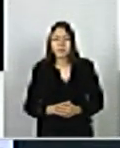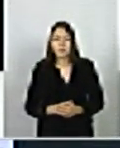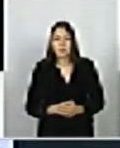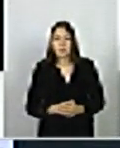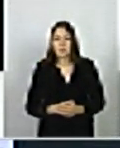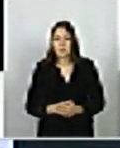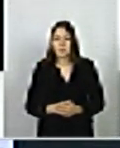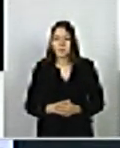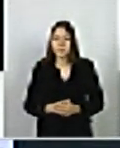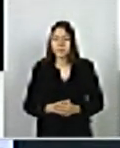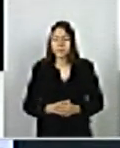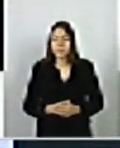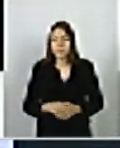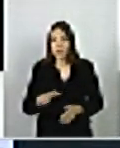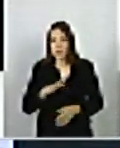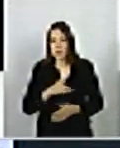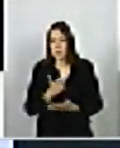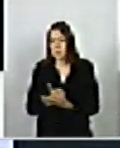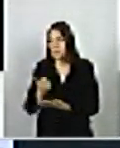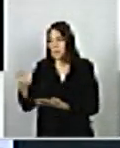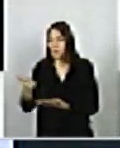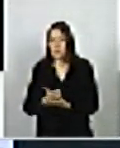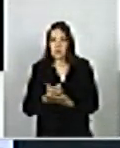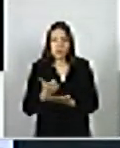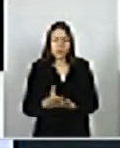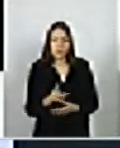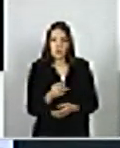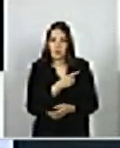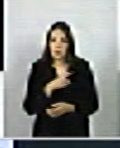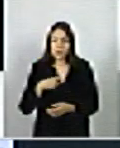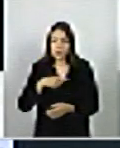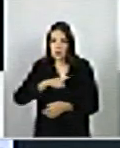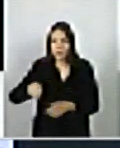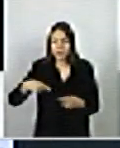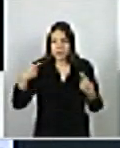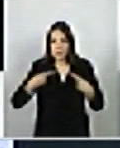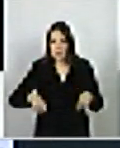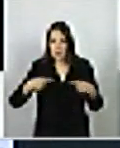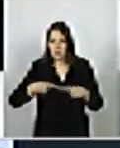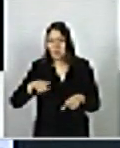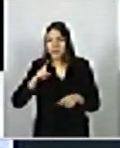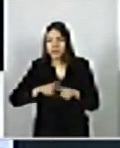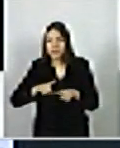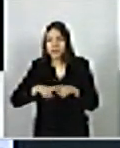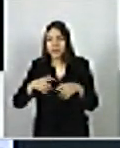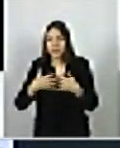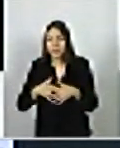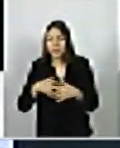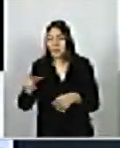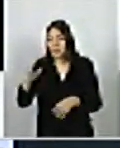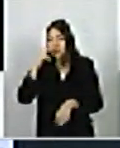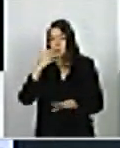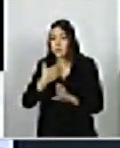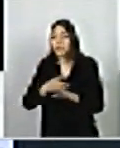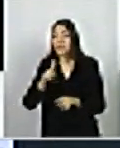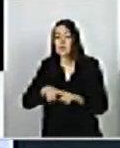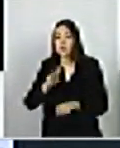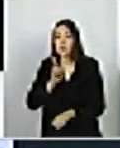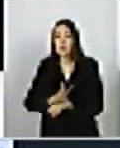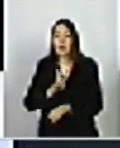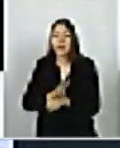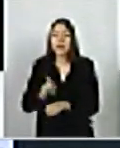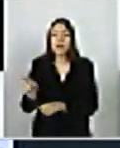pagos indebidos a los intermediarios. Este asunto debe verlo Profeco. Y debe haber